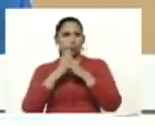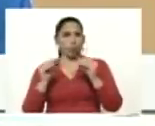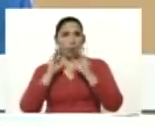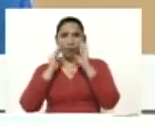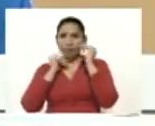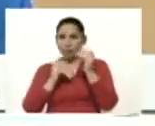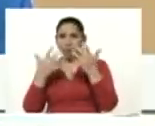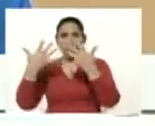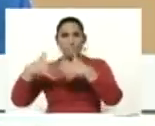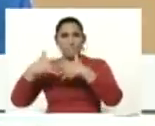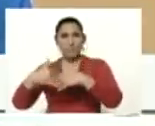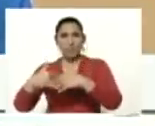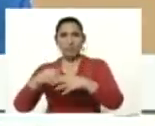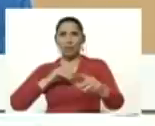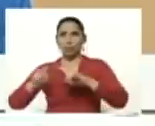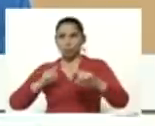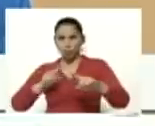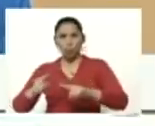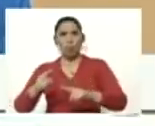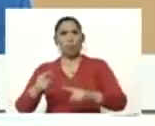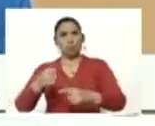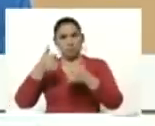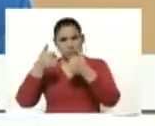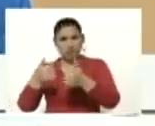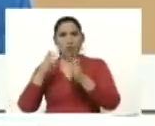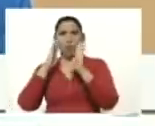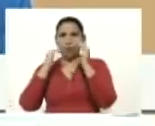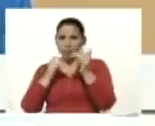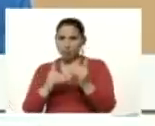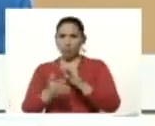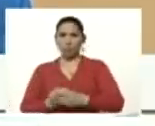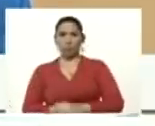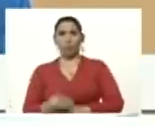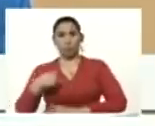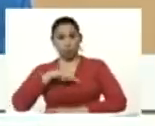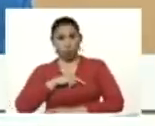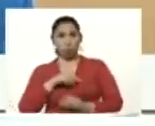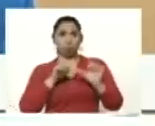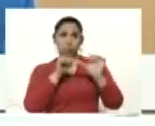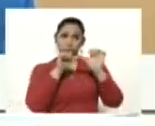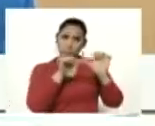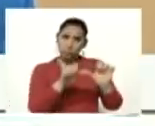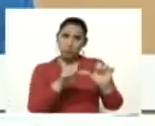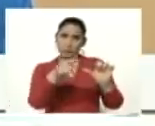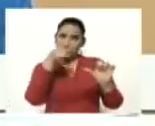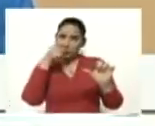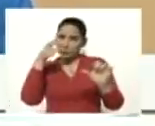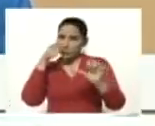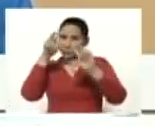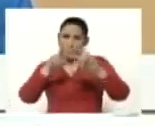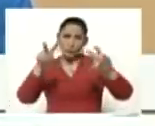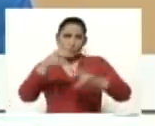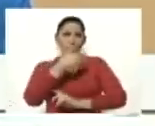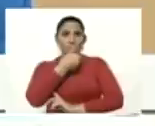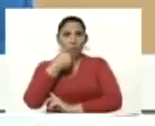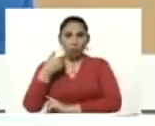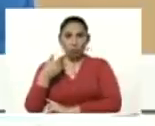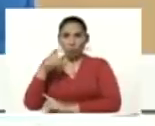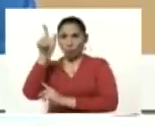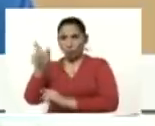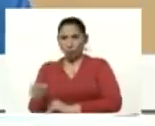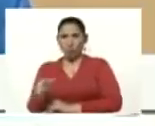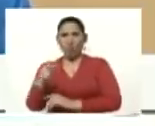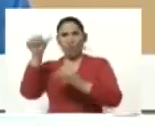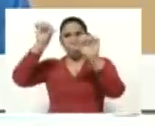todas las atenciones, la empresa actuó correctamente, lo atendió. Nosotros seguimos el caso. Mejoró,